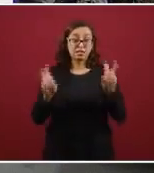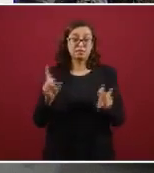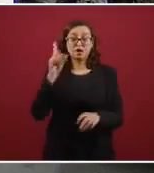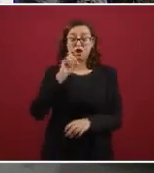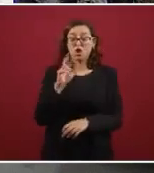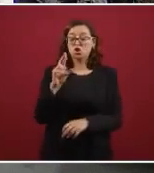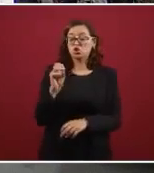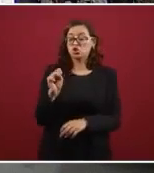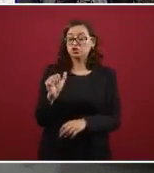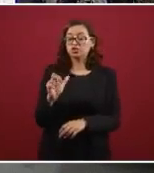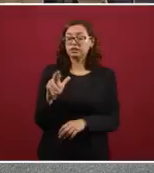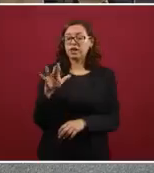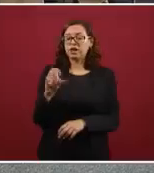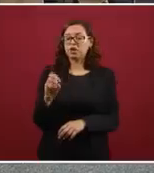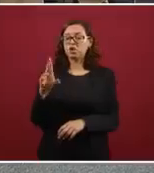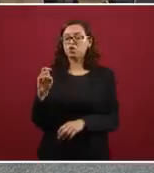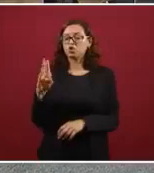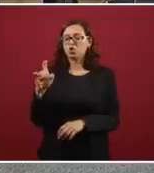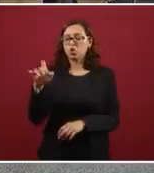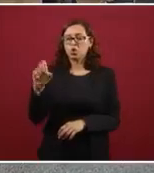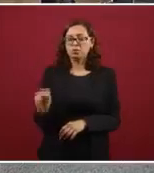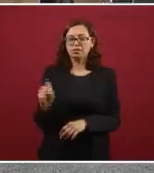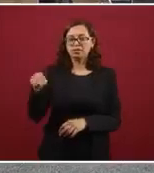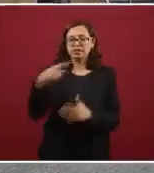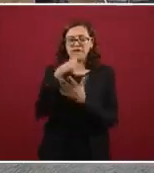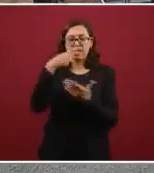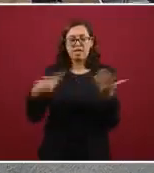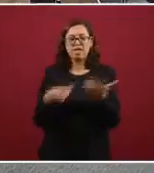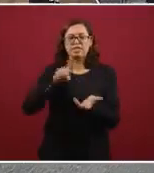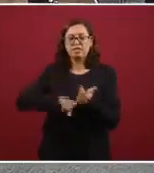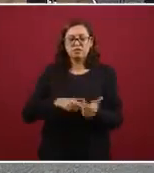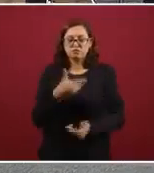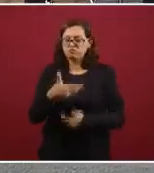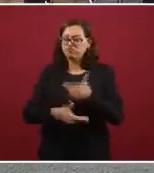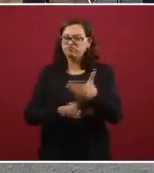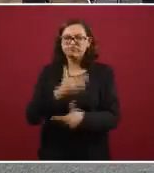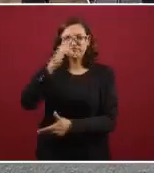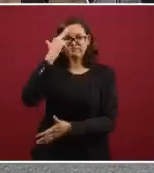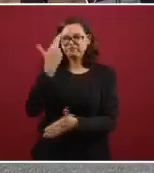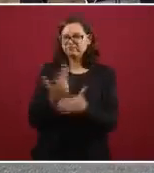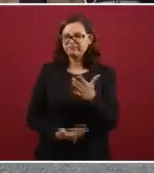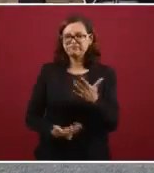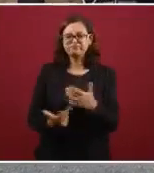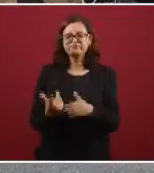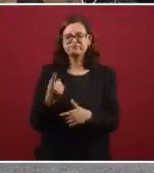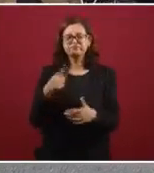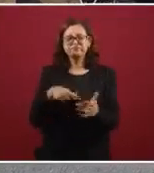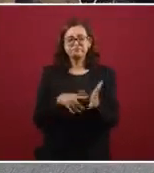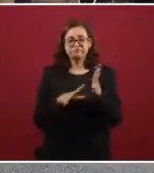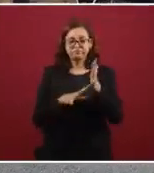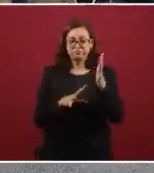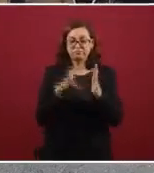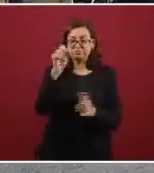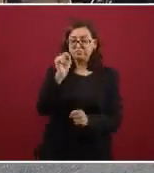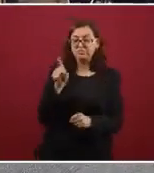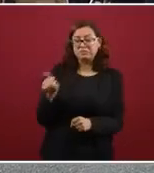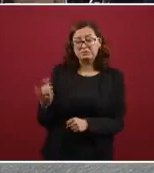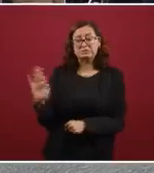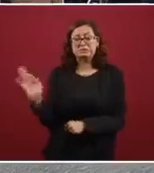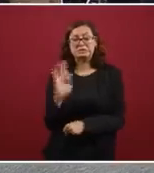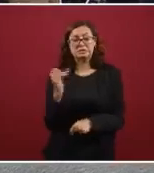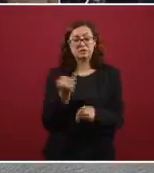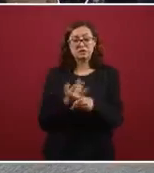se afirma que se violentaron las formalidades esenciales del procedimiento. No se respetó la garantía constitucional de presunción de